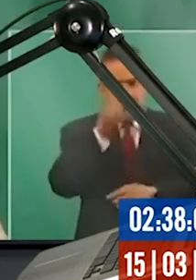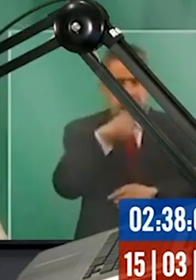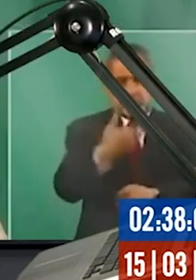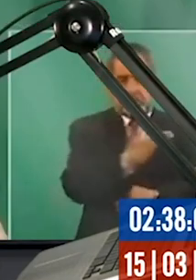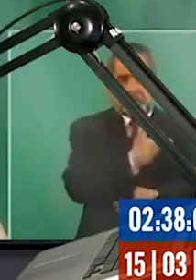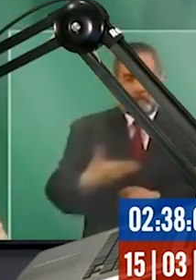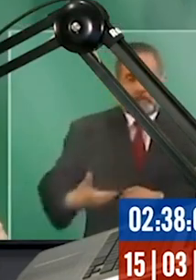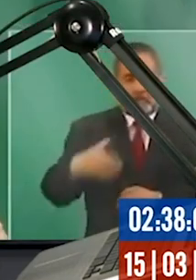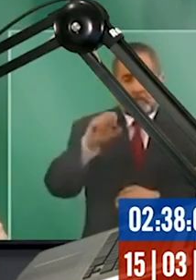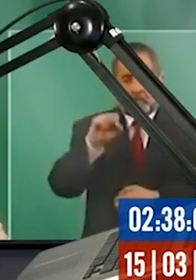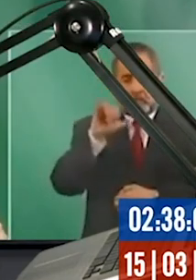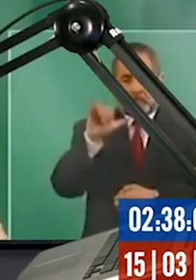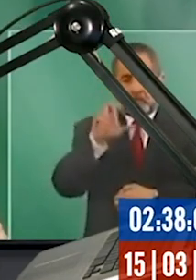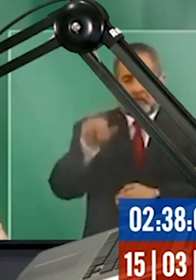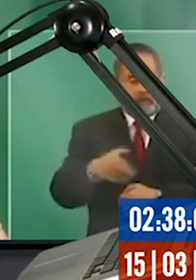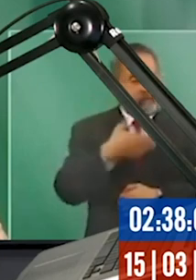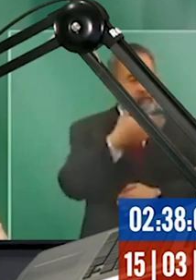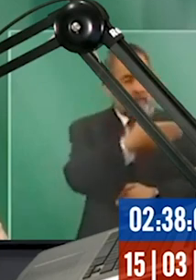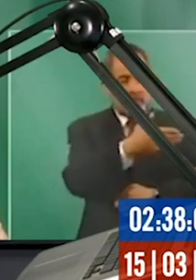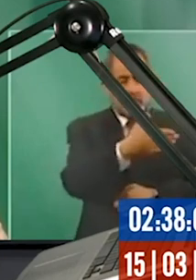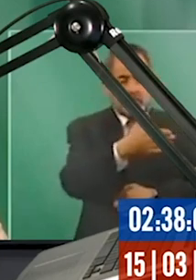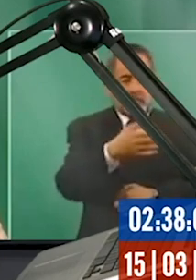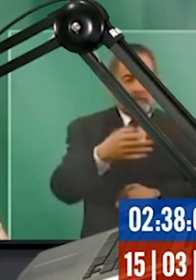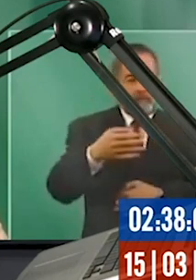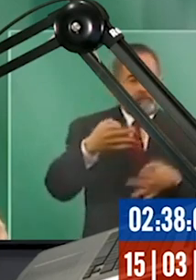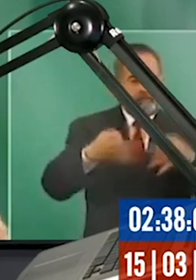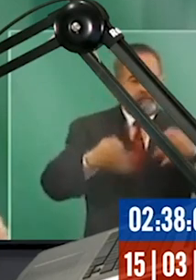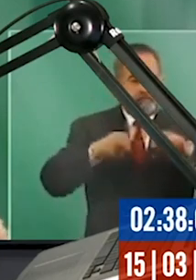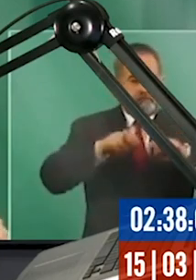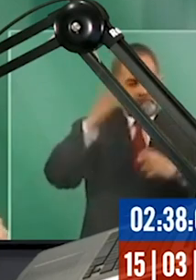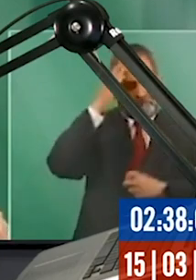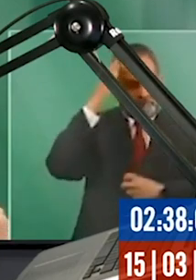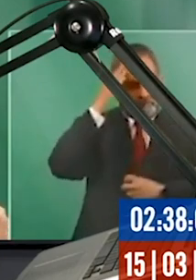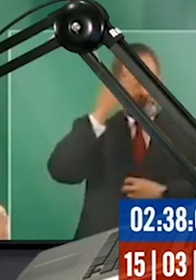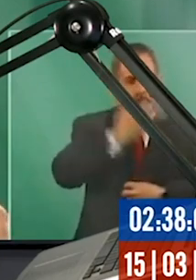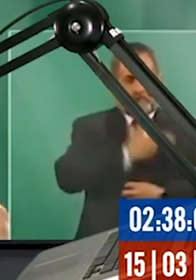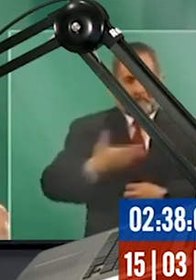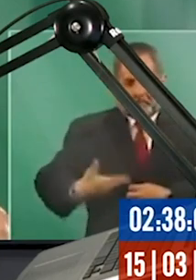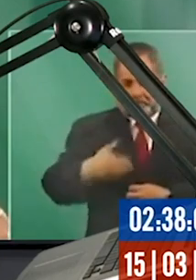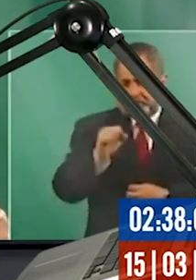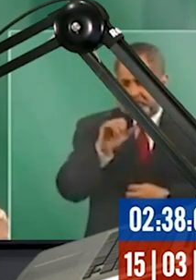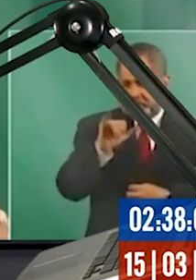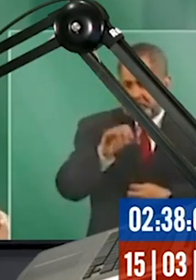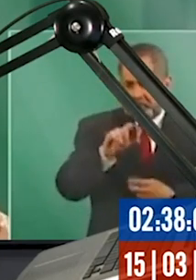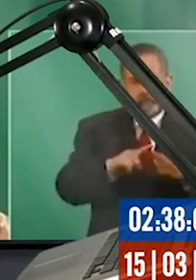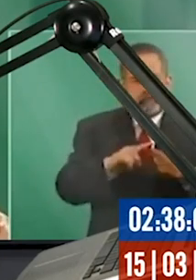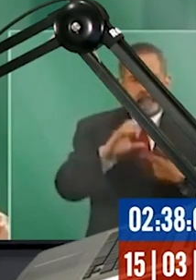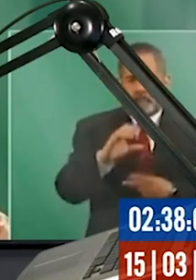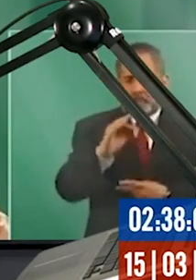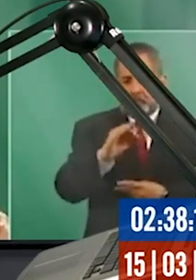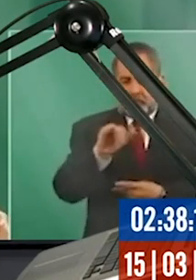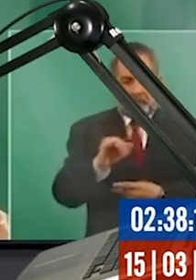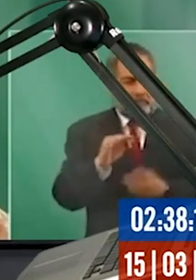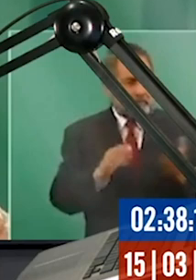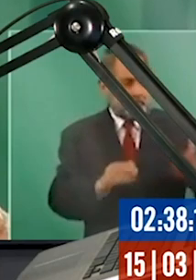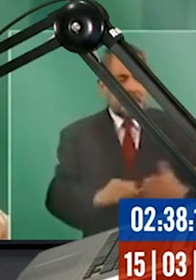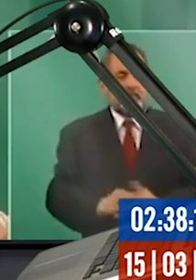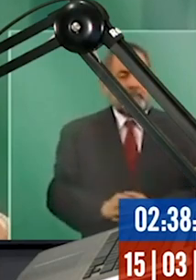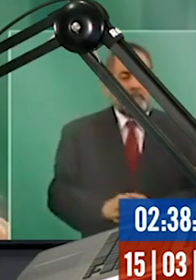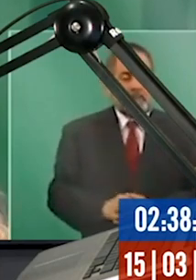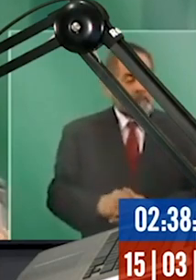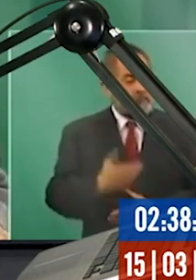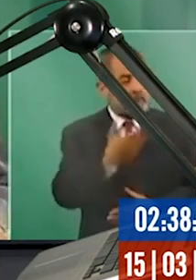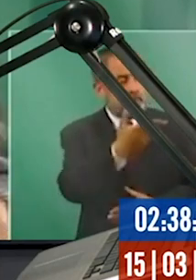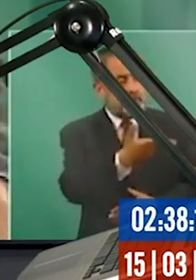suprema corte de justicia y del consejo de la judicatura al mismo tiempo para saber finalmente pues qué opinan